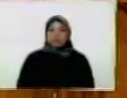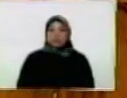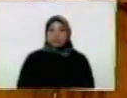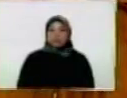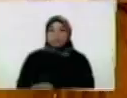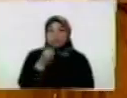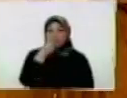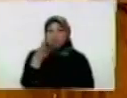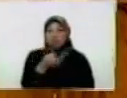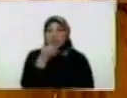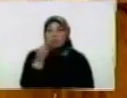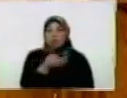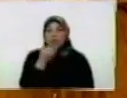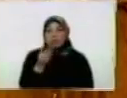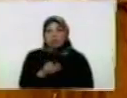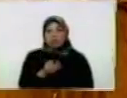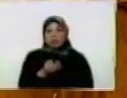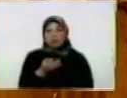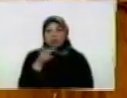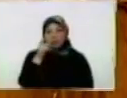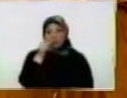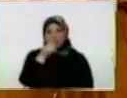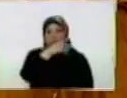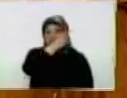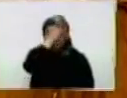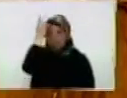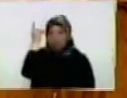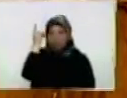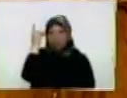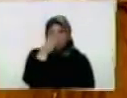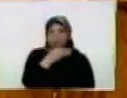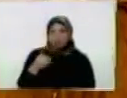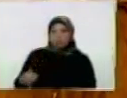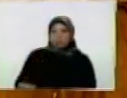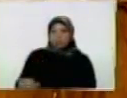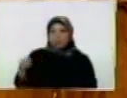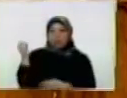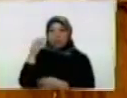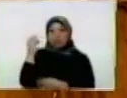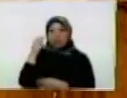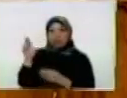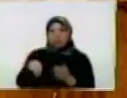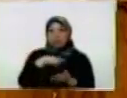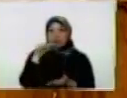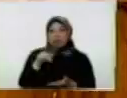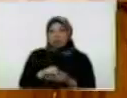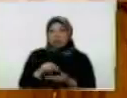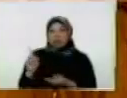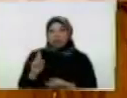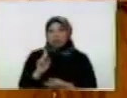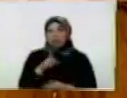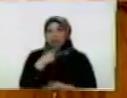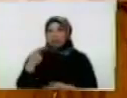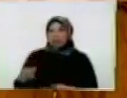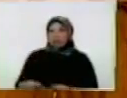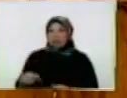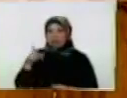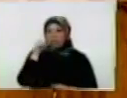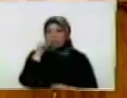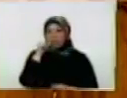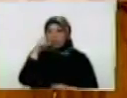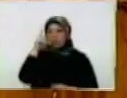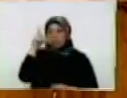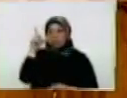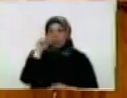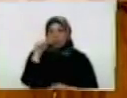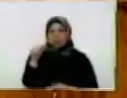Buenas tardes, camarada Diosdado Cabello, presidente de la Asamblea Nacional Constituyente, primera vicepresidenta Tania